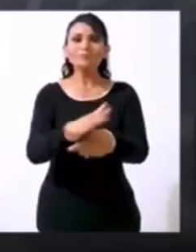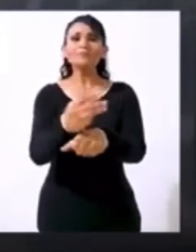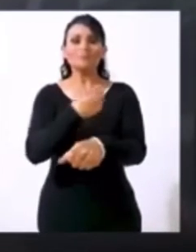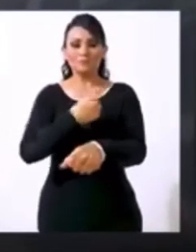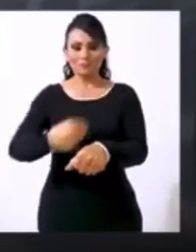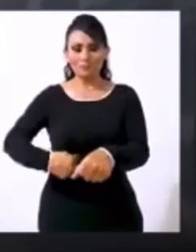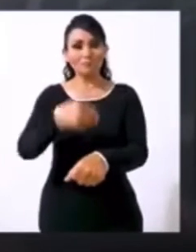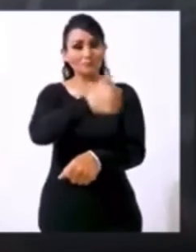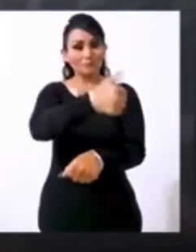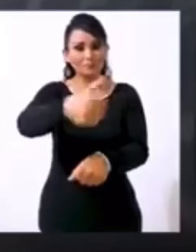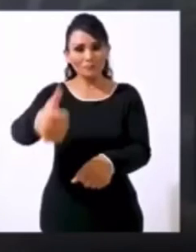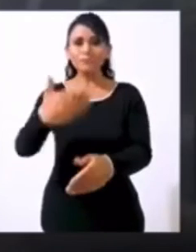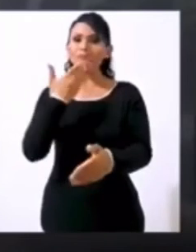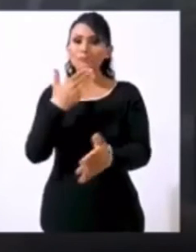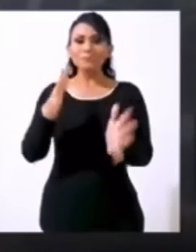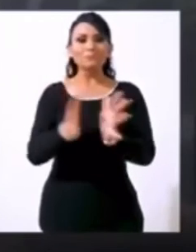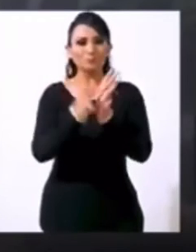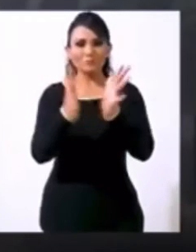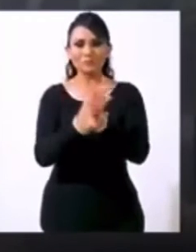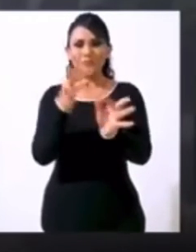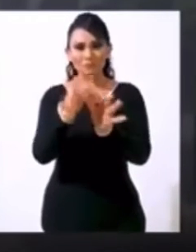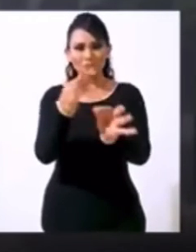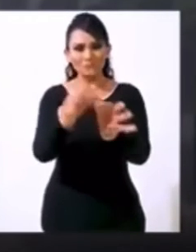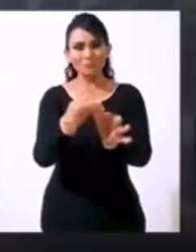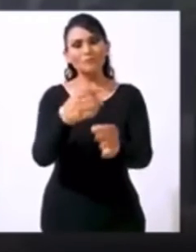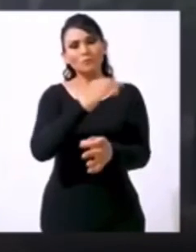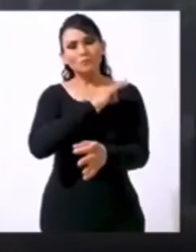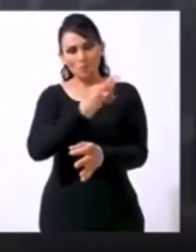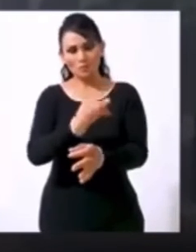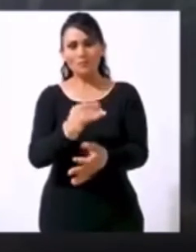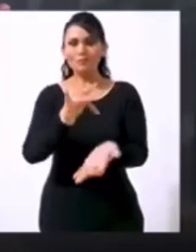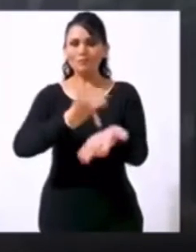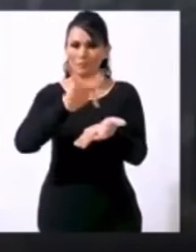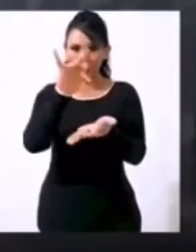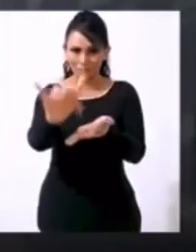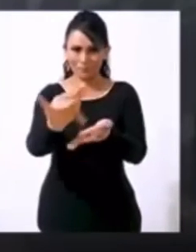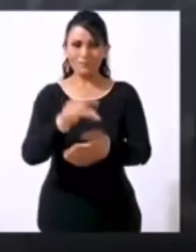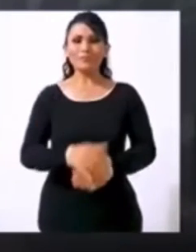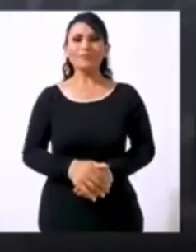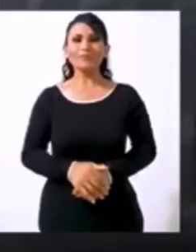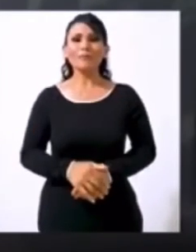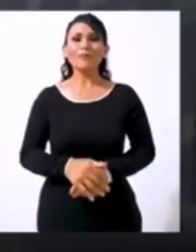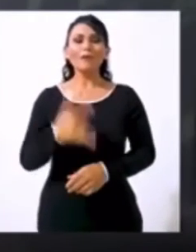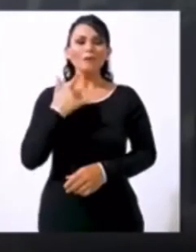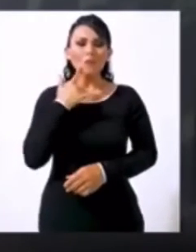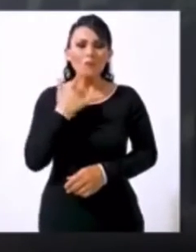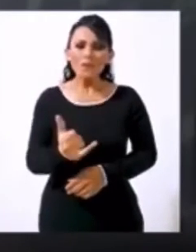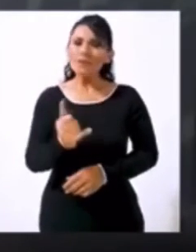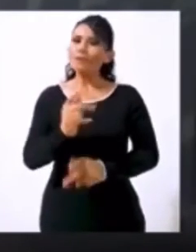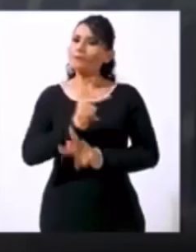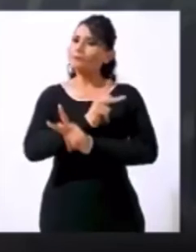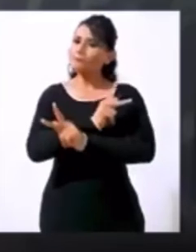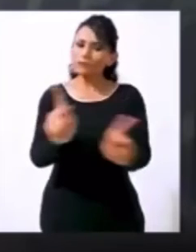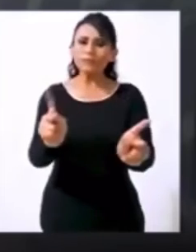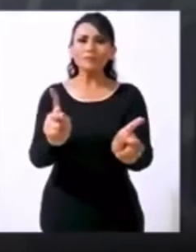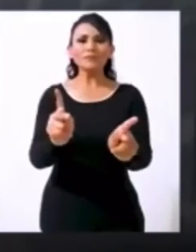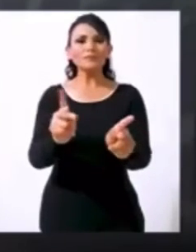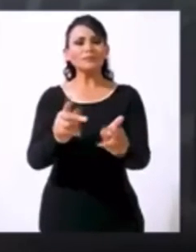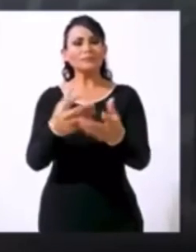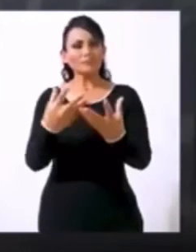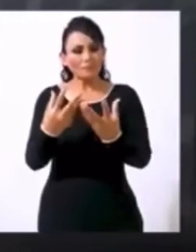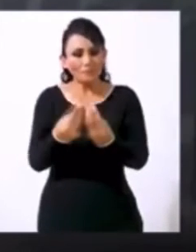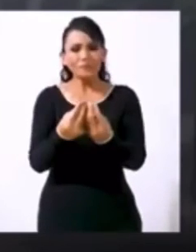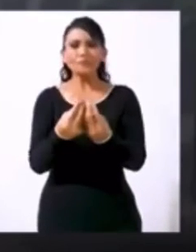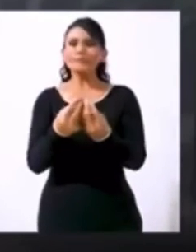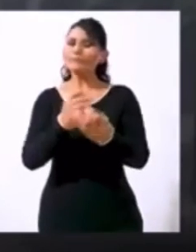en la medida de sus posibilidades. El esfuerzo es de todos. El tiempo de redoblar